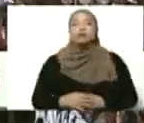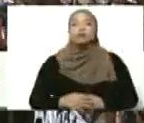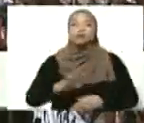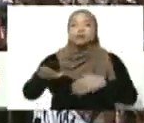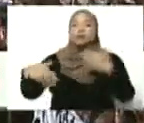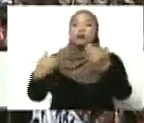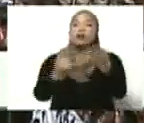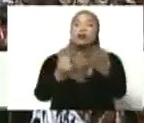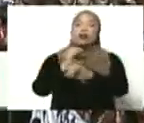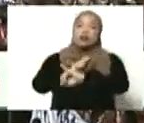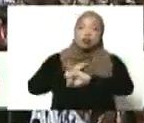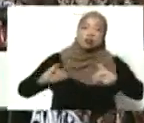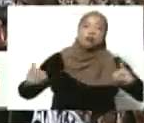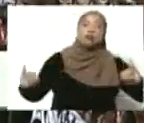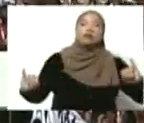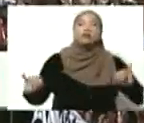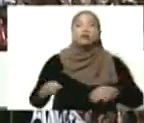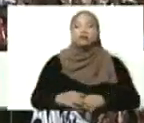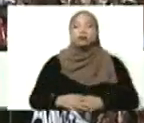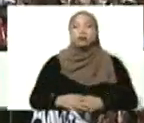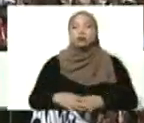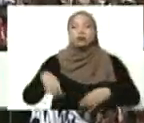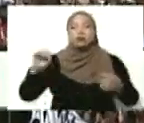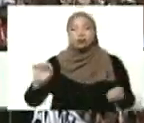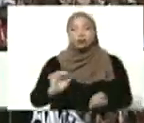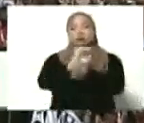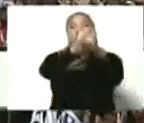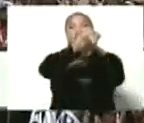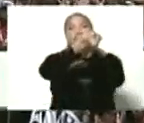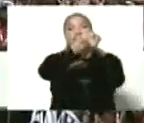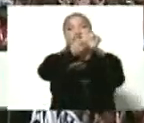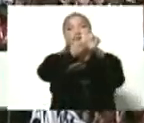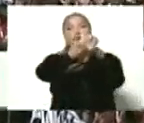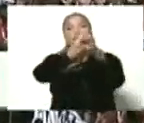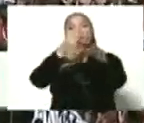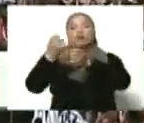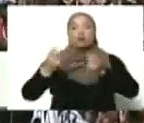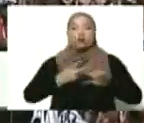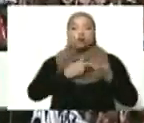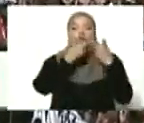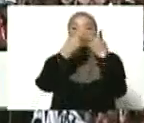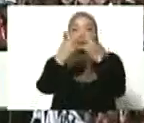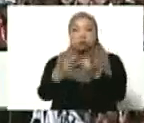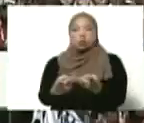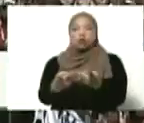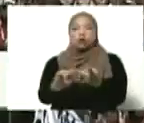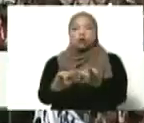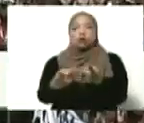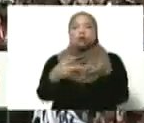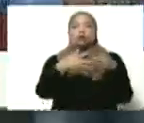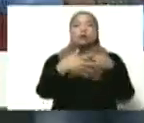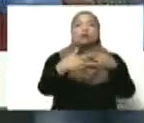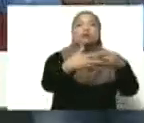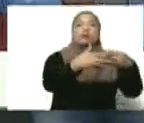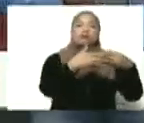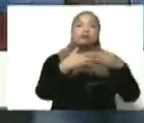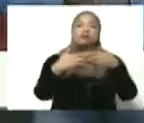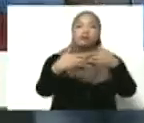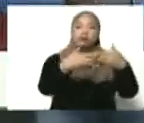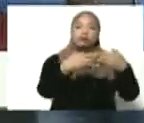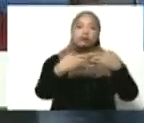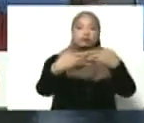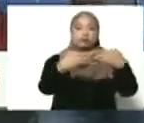Hasta romper las cadenas que por voluntad del imperialismo norteamericano